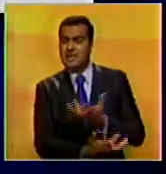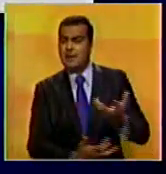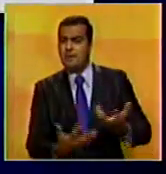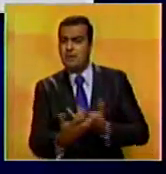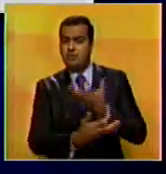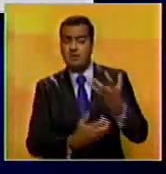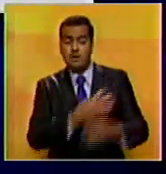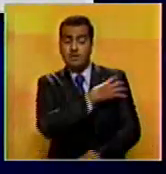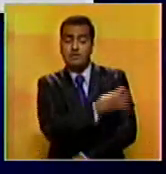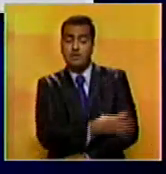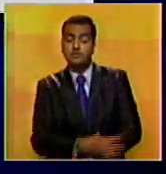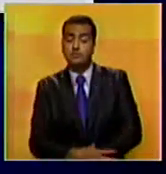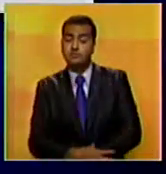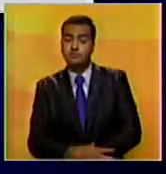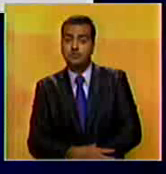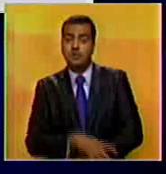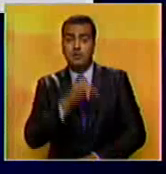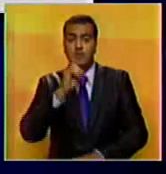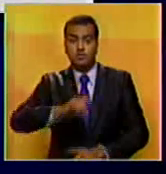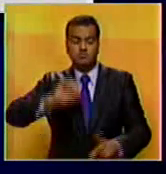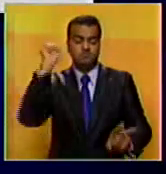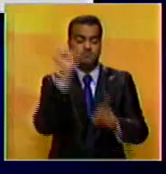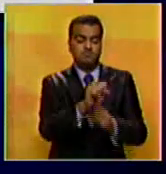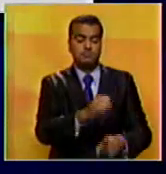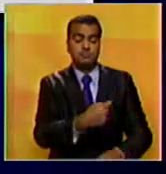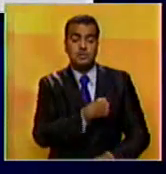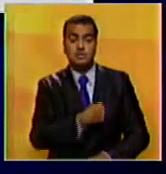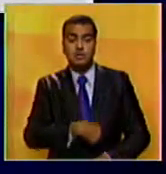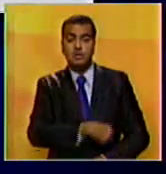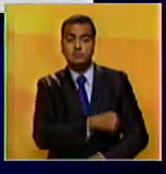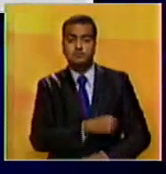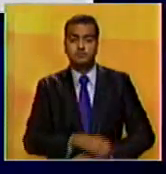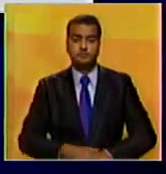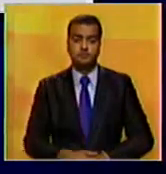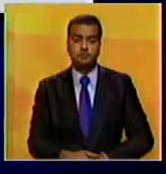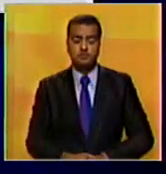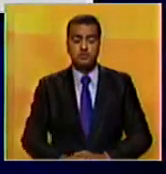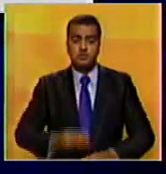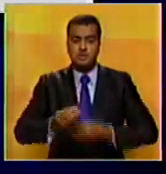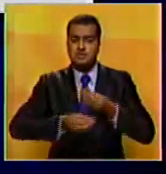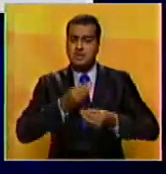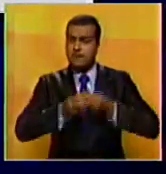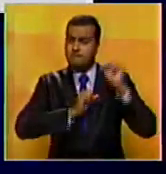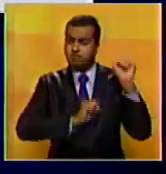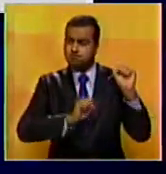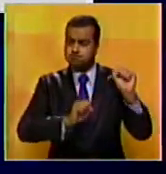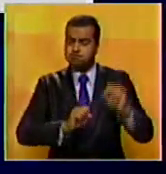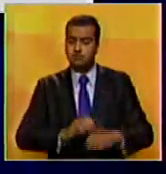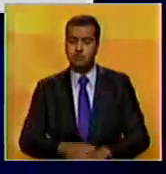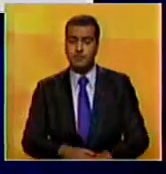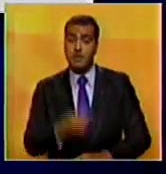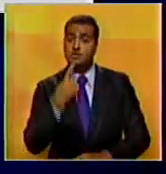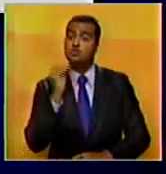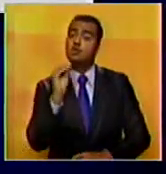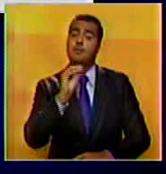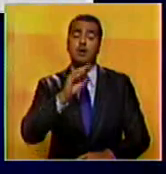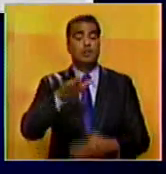antebrazo tras ser impactado por un objeto contundente en la Francisco de Miranda, donde se desarrollaban protestas. Saab